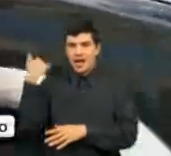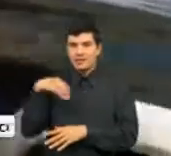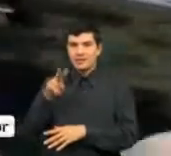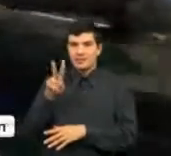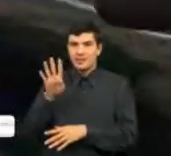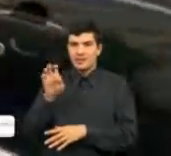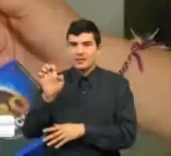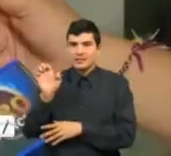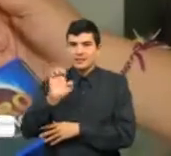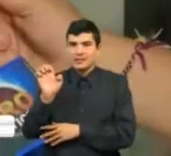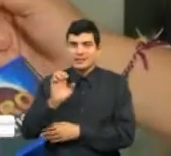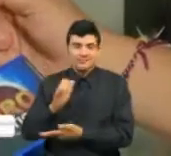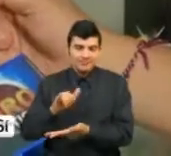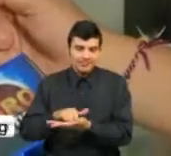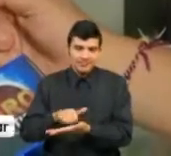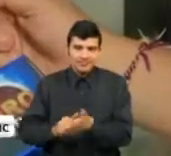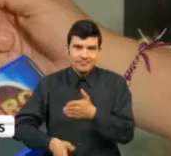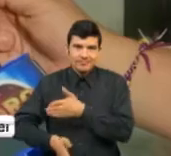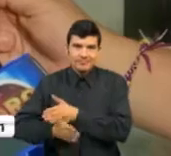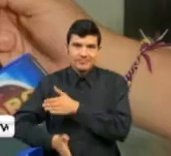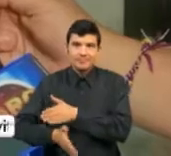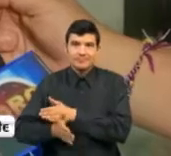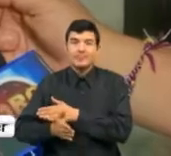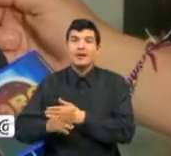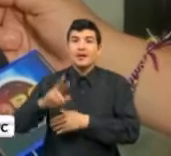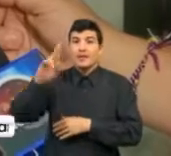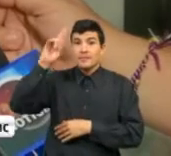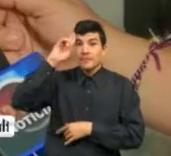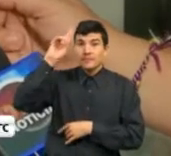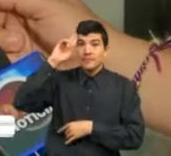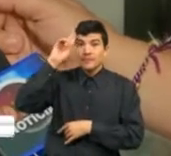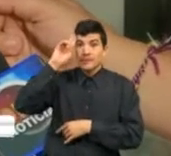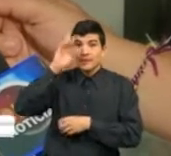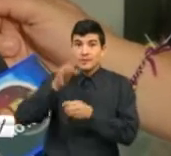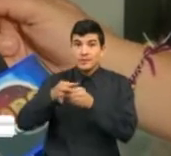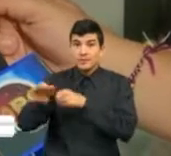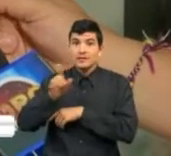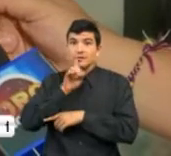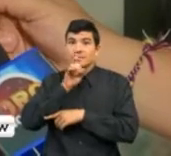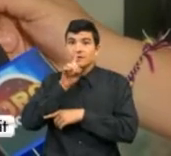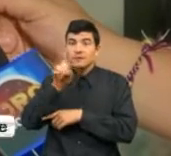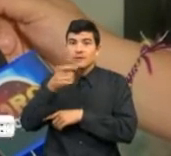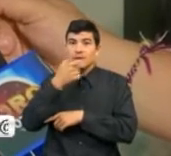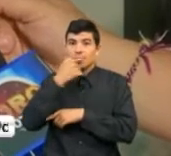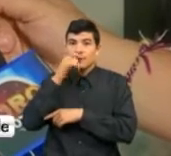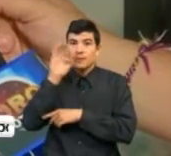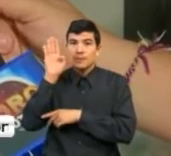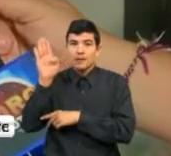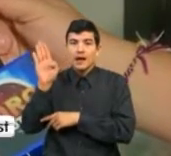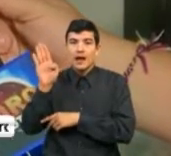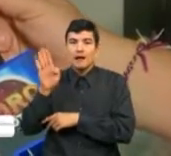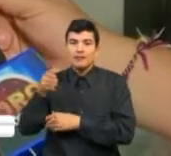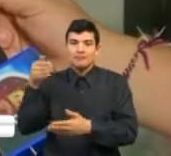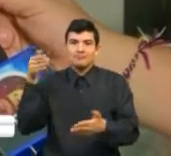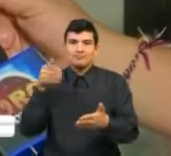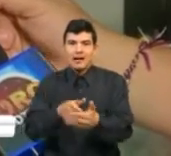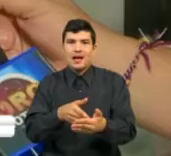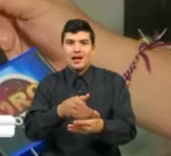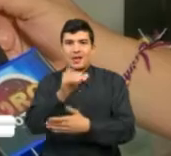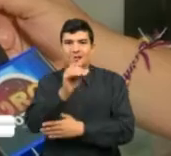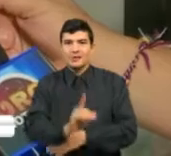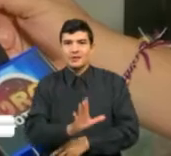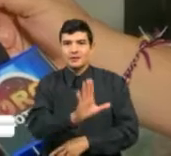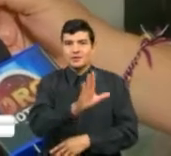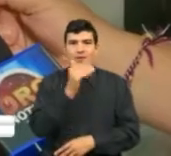29 de enero. Es este, entre otros, un motivo por el cual el municipio de Bucaramanga y la dirección de tránsito apelarán la decisión de la señora